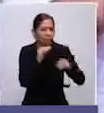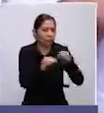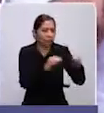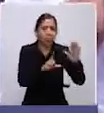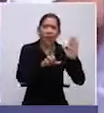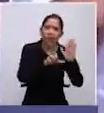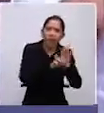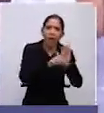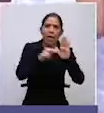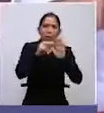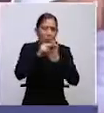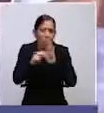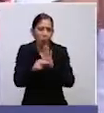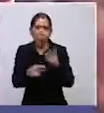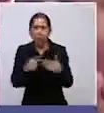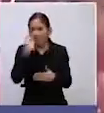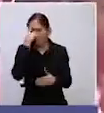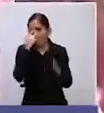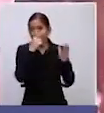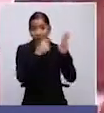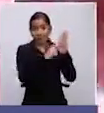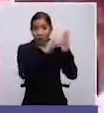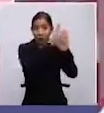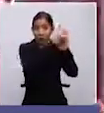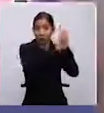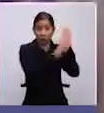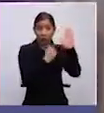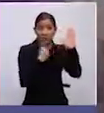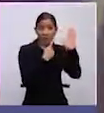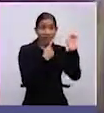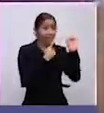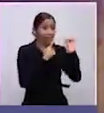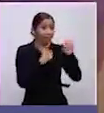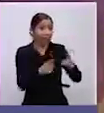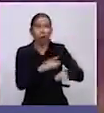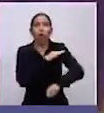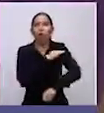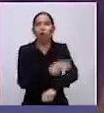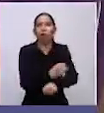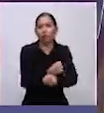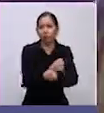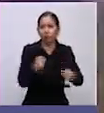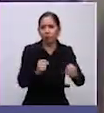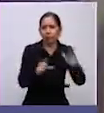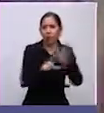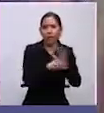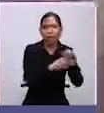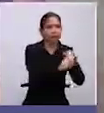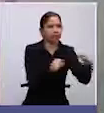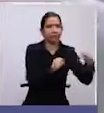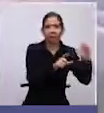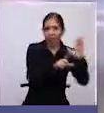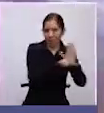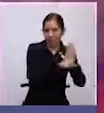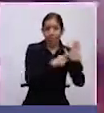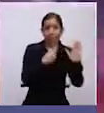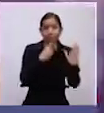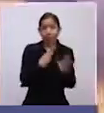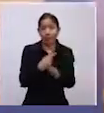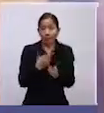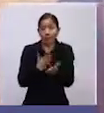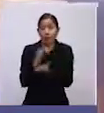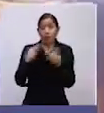trata es de fortalecer mandatos constitucionales, pero que nos permite hablar de derechos humanos en nuestra